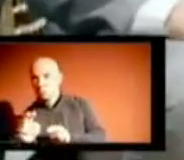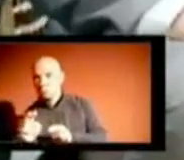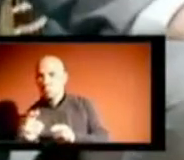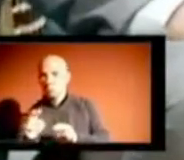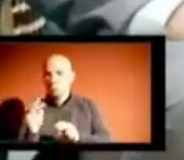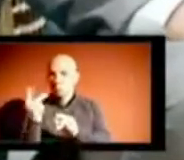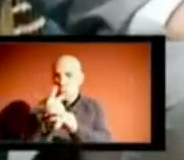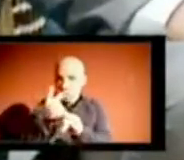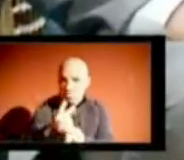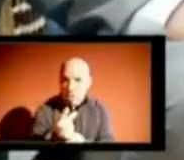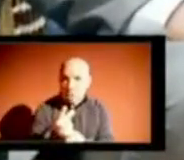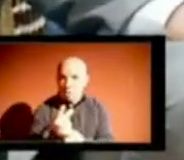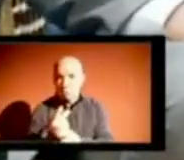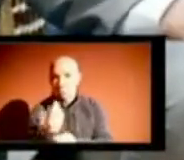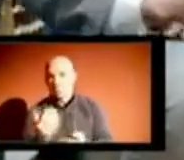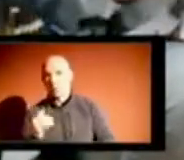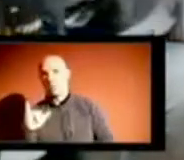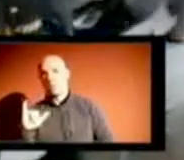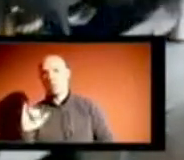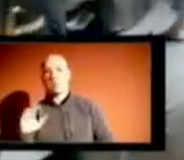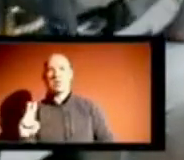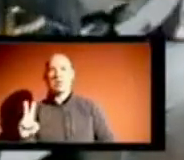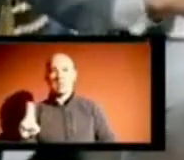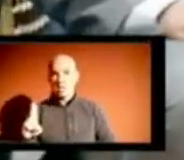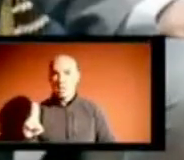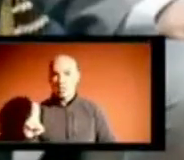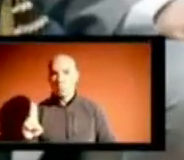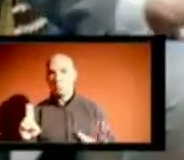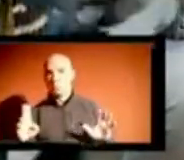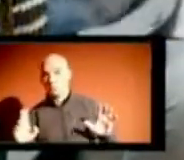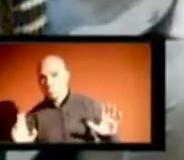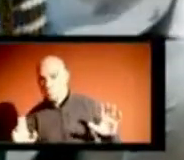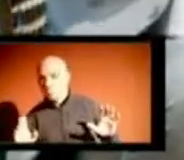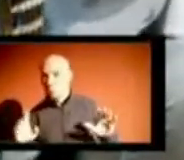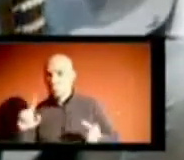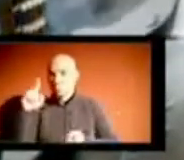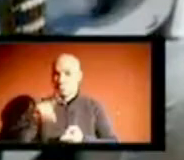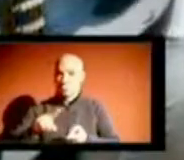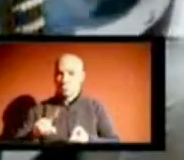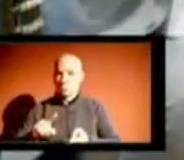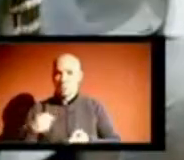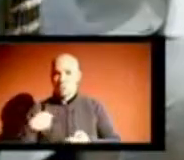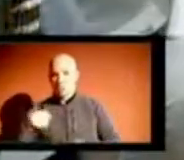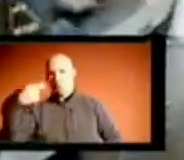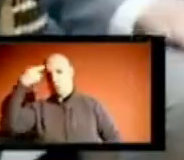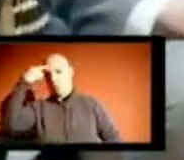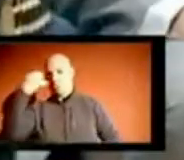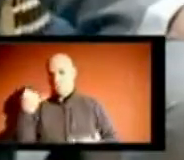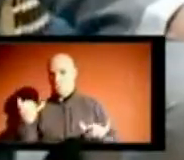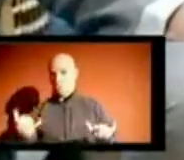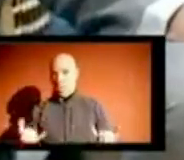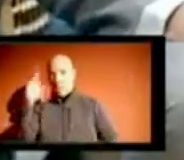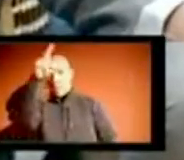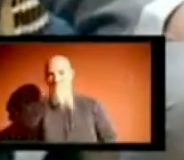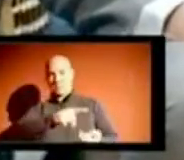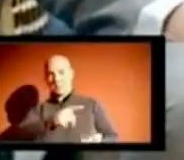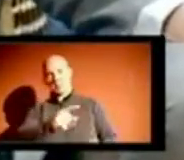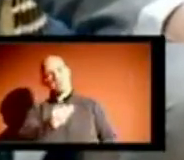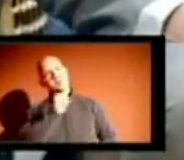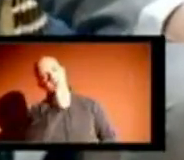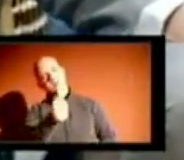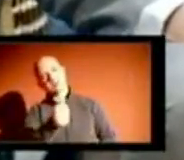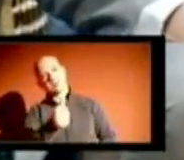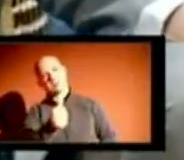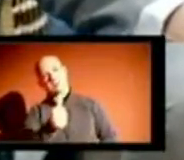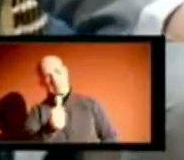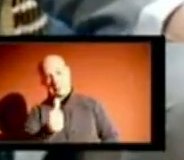los cálculos. Mi juicio es que el momento de reducirlo no es ahora, pero